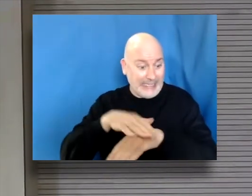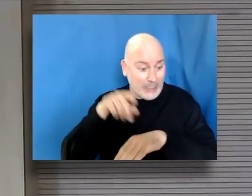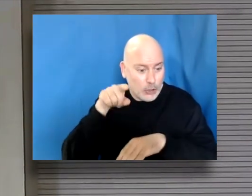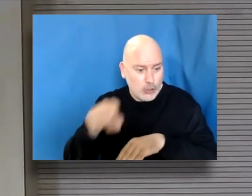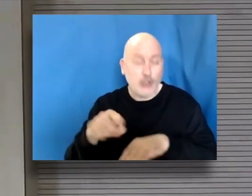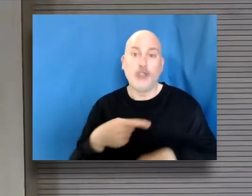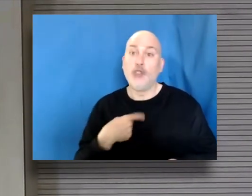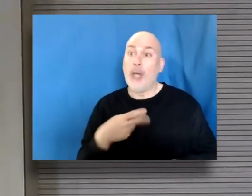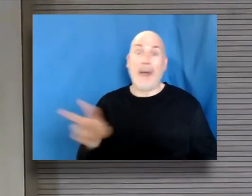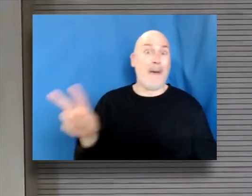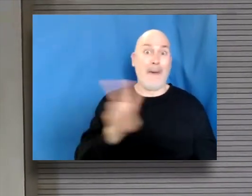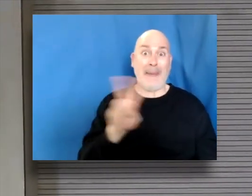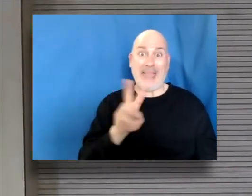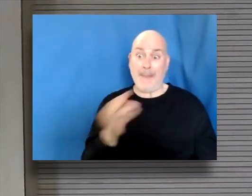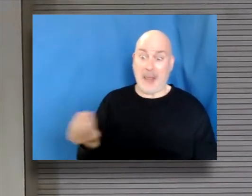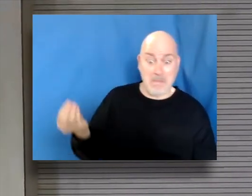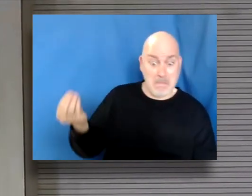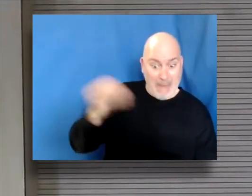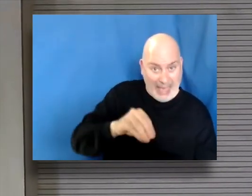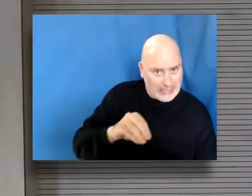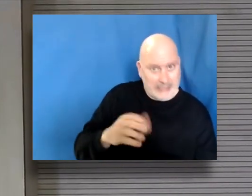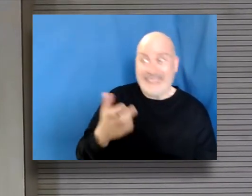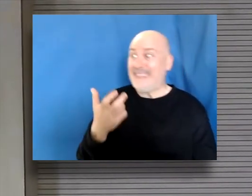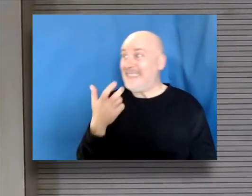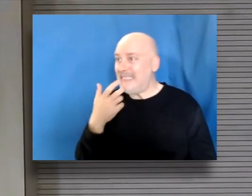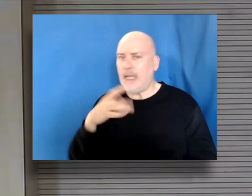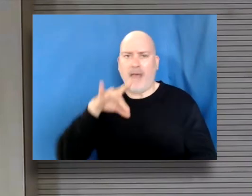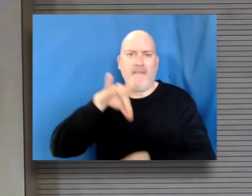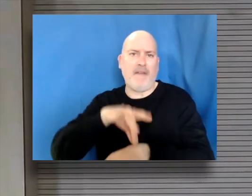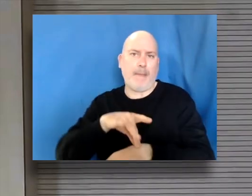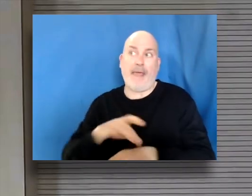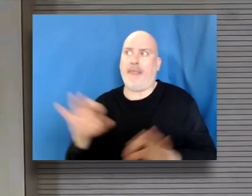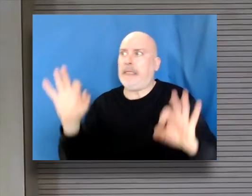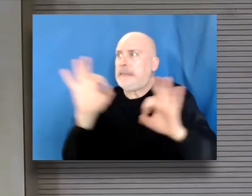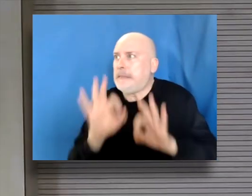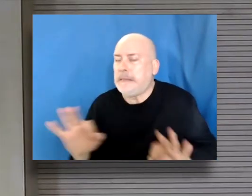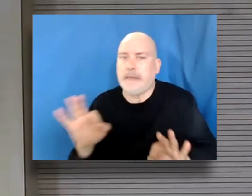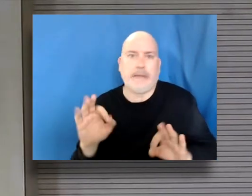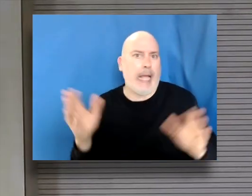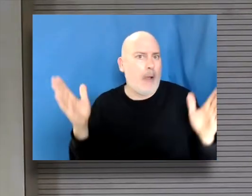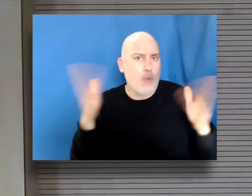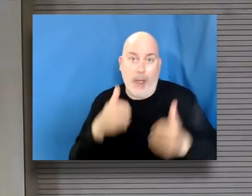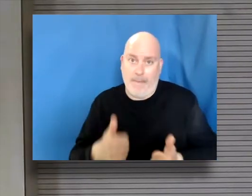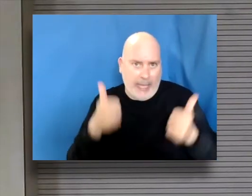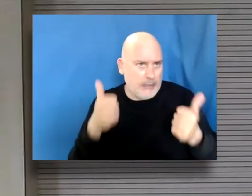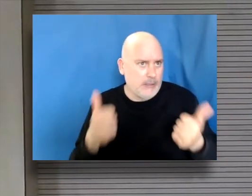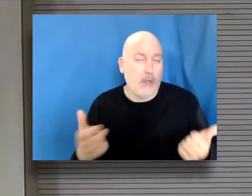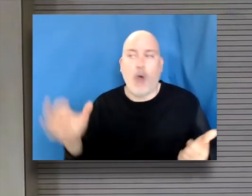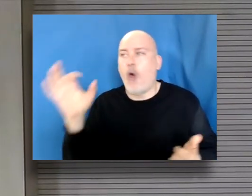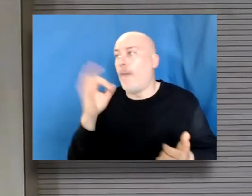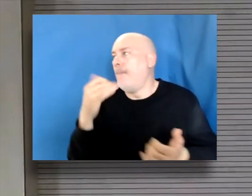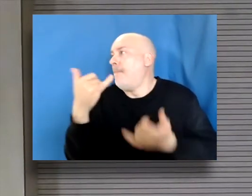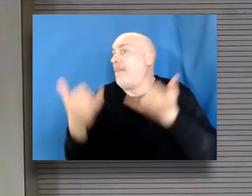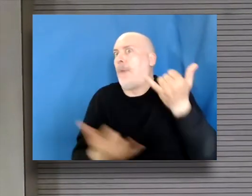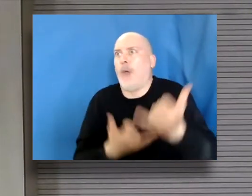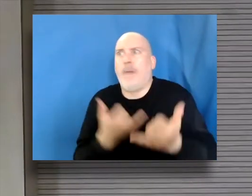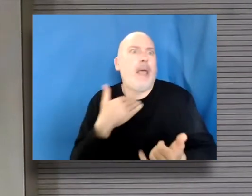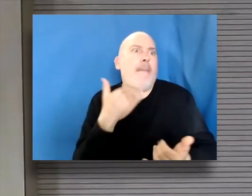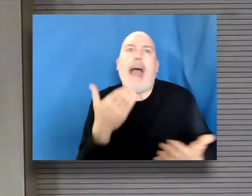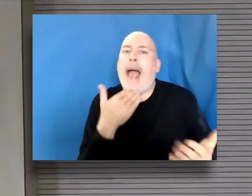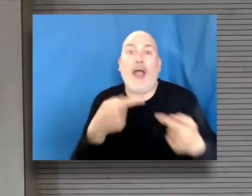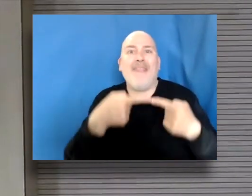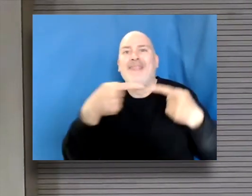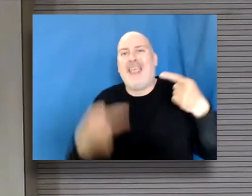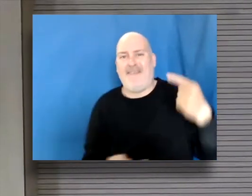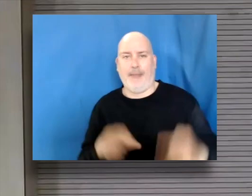vitamínicos, si no hay ninguna enfermedad de base como alguna metabulopatía, algún problema que produzca un déficit,